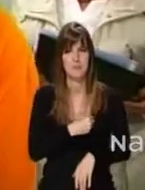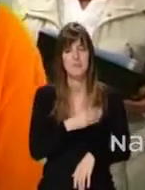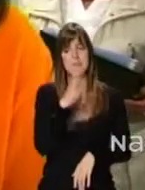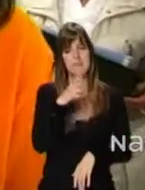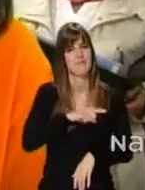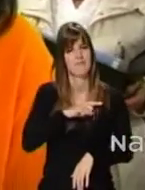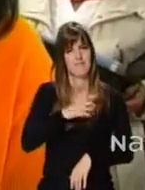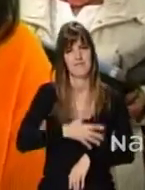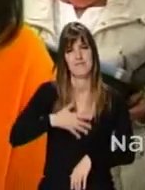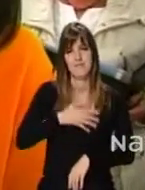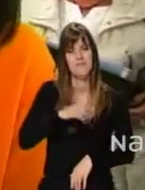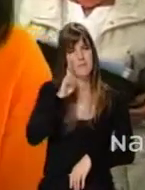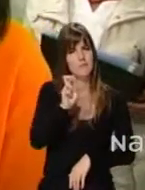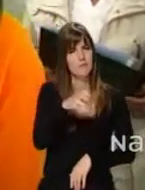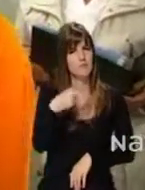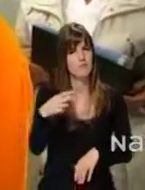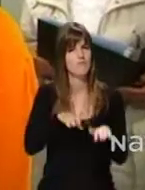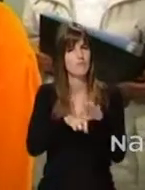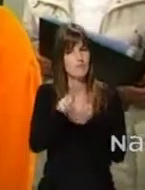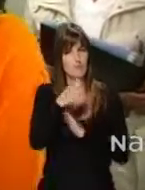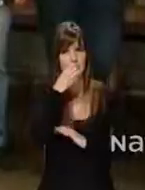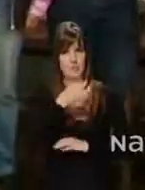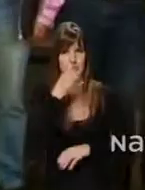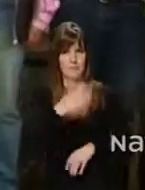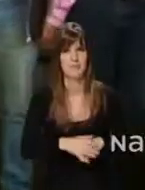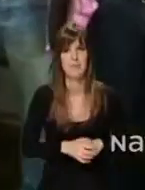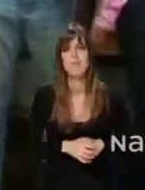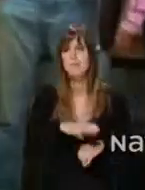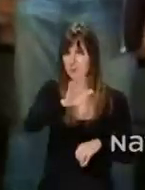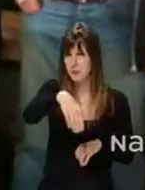muy gratificante, ¿no?, el resultado y entonces, bueno, pues...